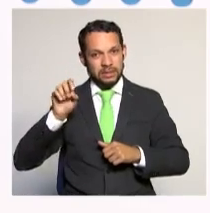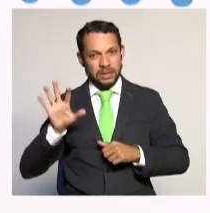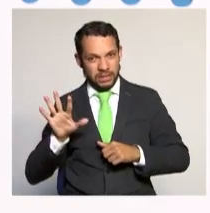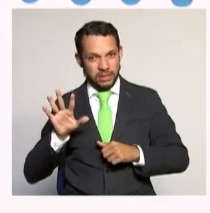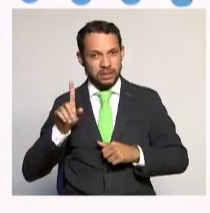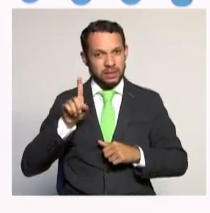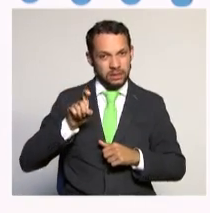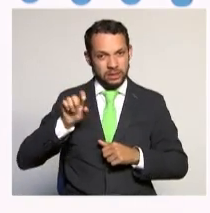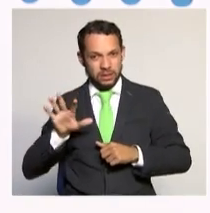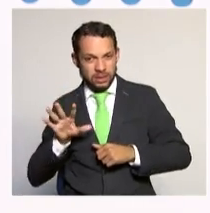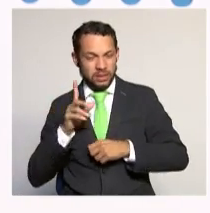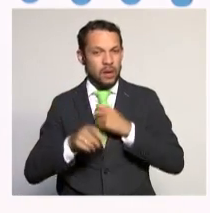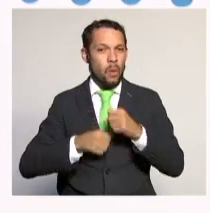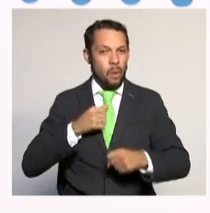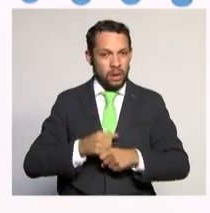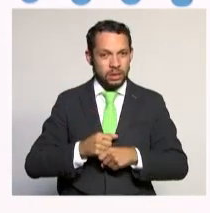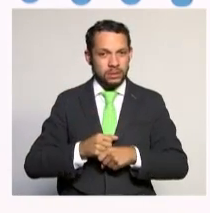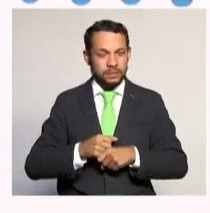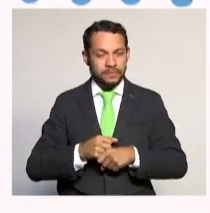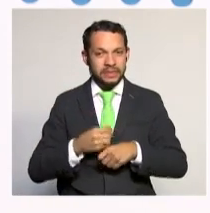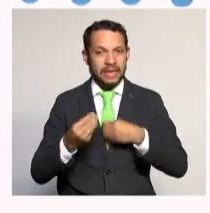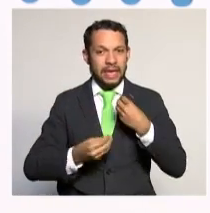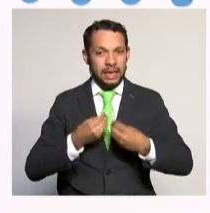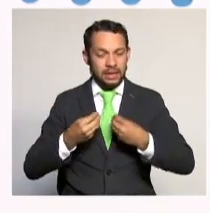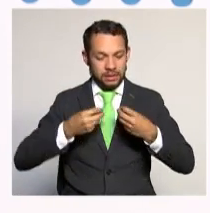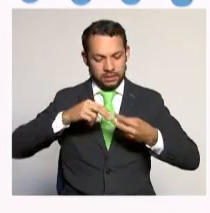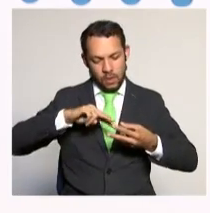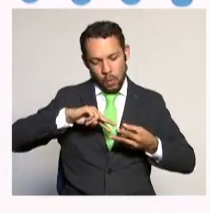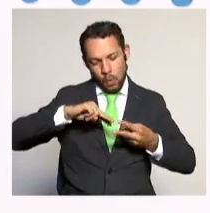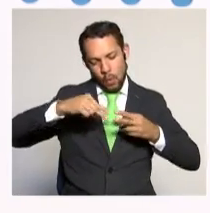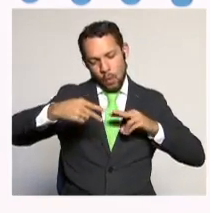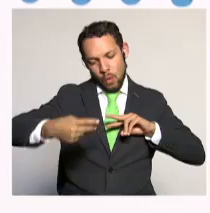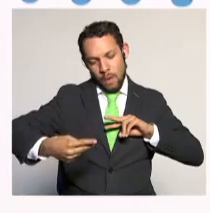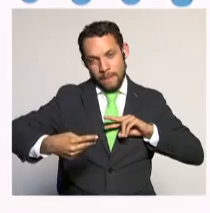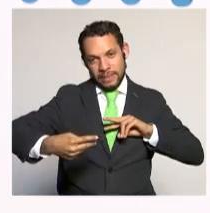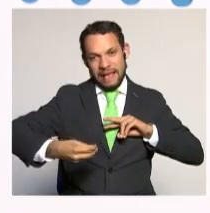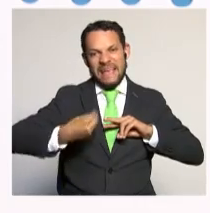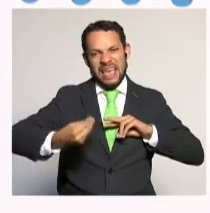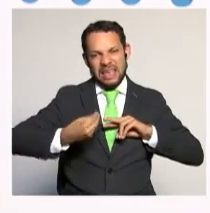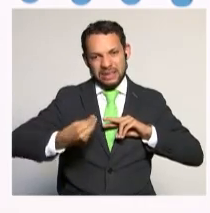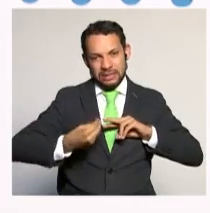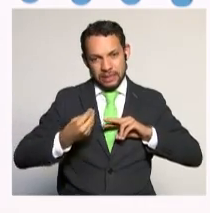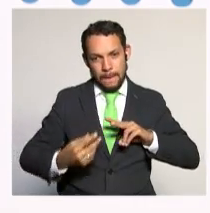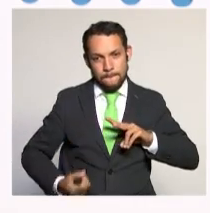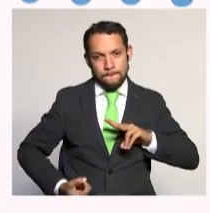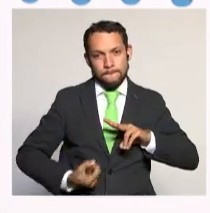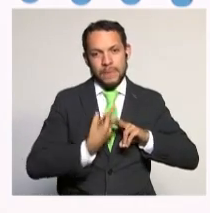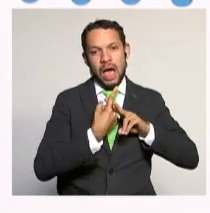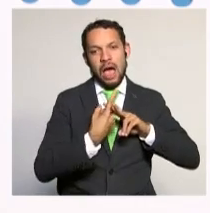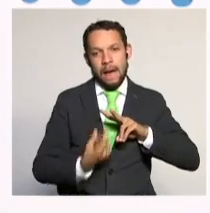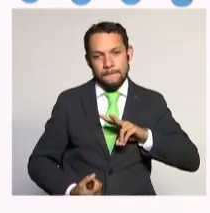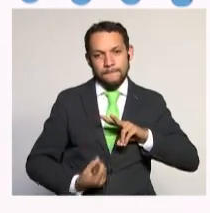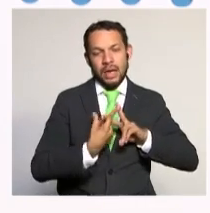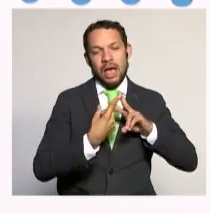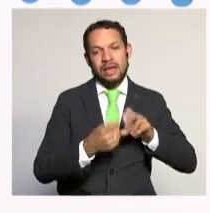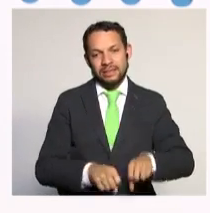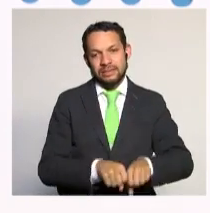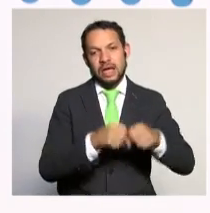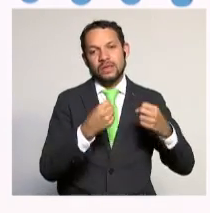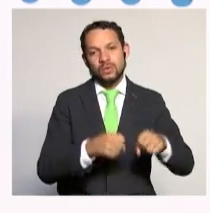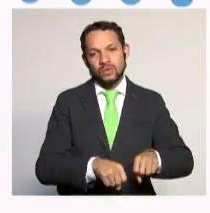años es cuando se activan los genes vinculados con esta enfermedad. Recordemos que los genes son las unidades